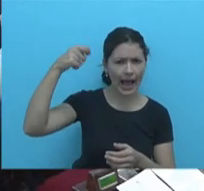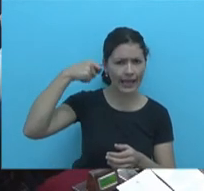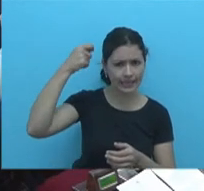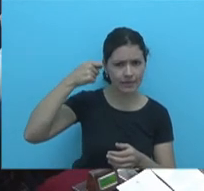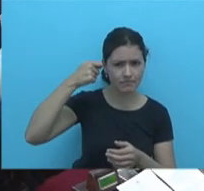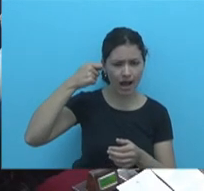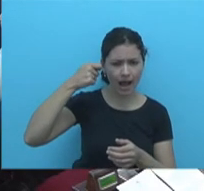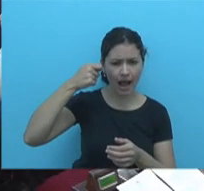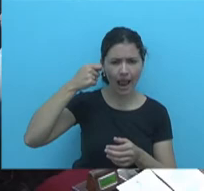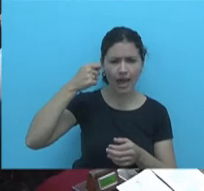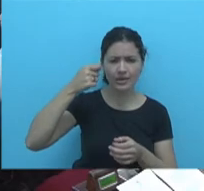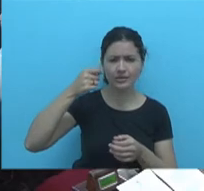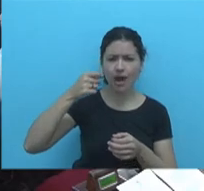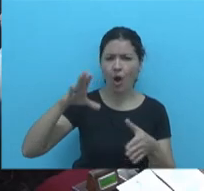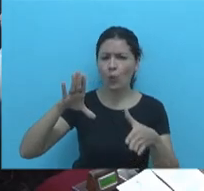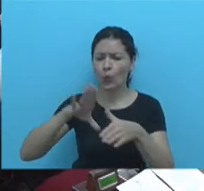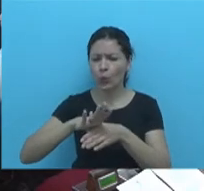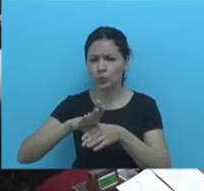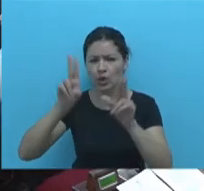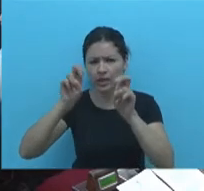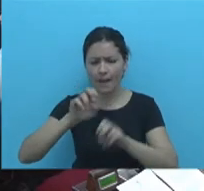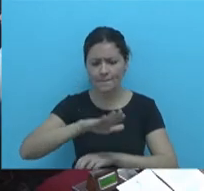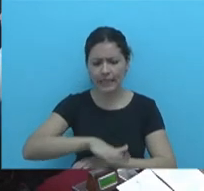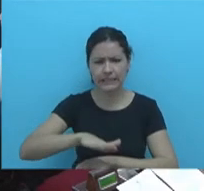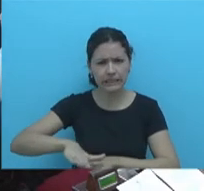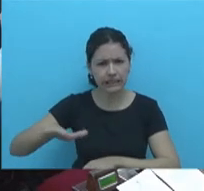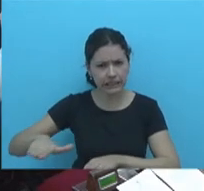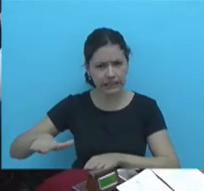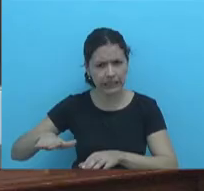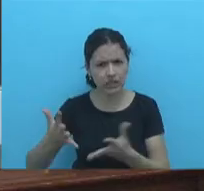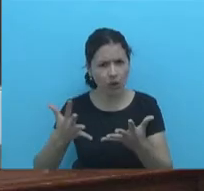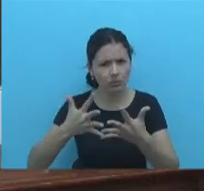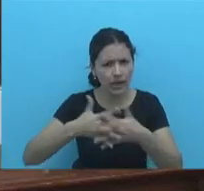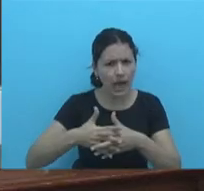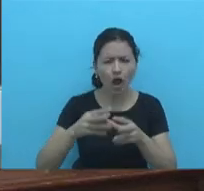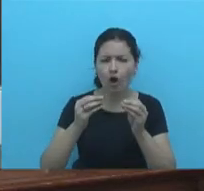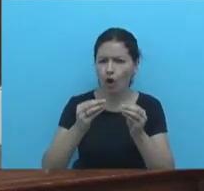con los niños? Porque cuando hablamos de niños ya hablamos de algo mayor, algo más complicado.